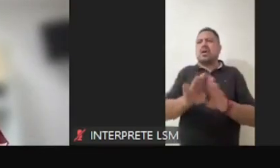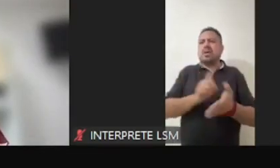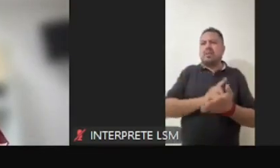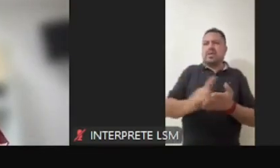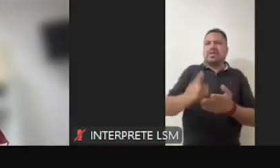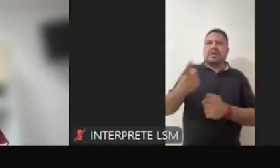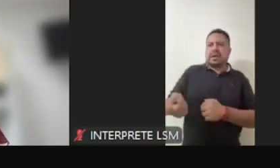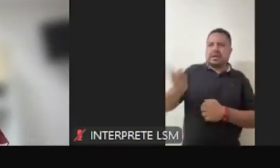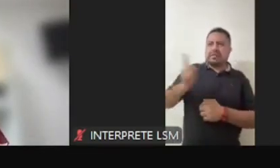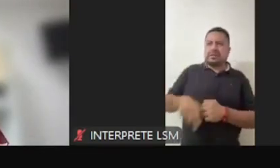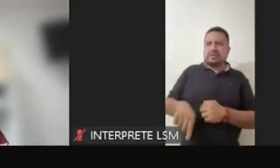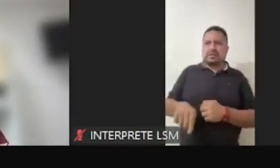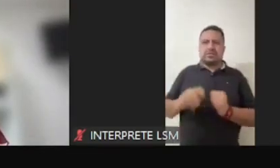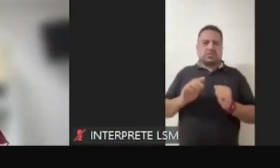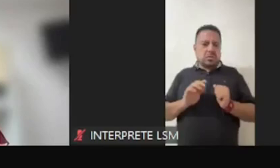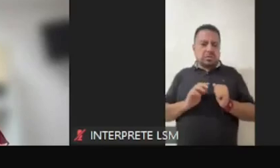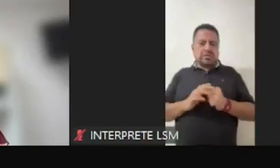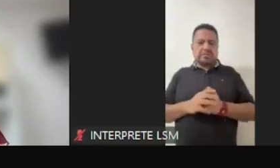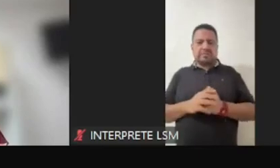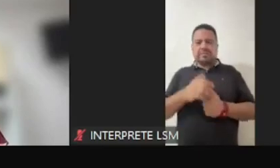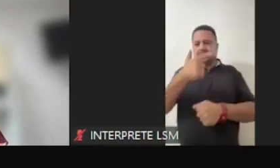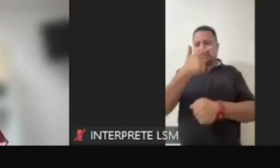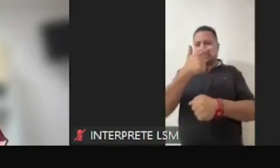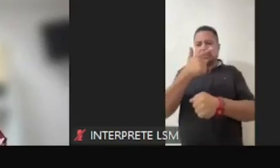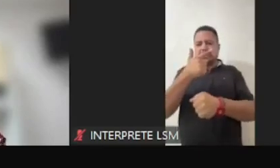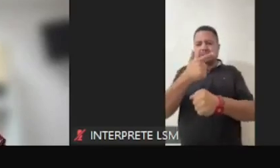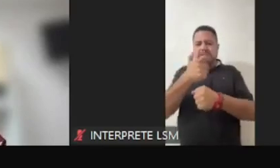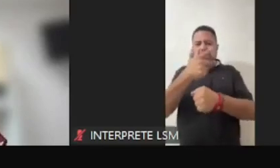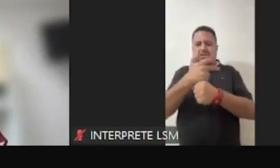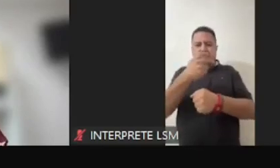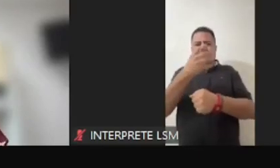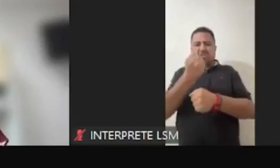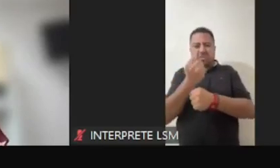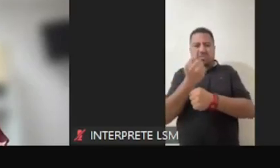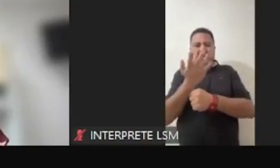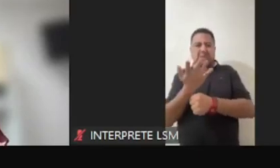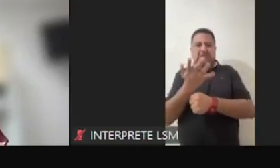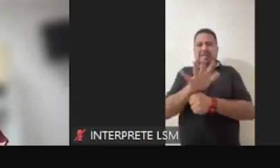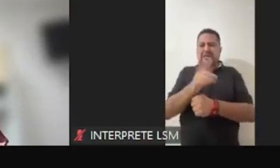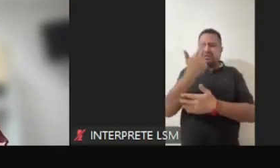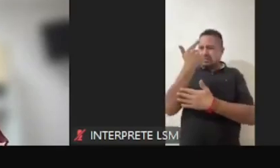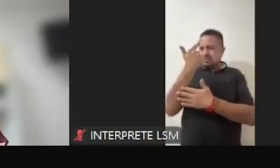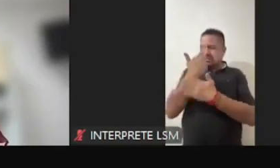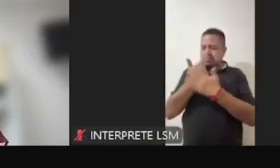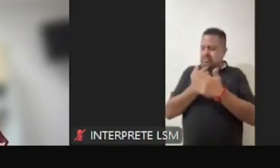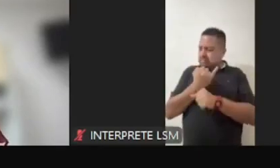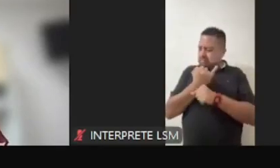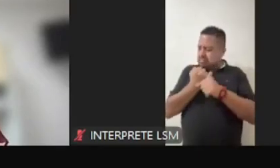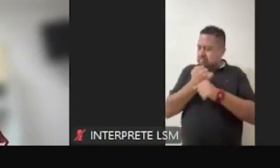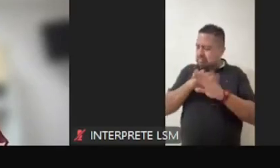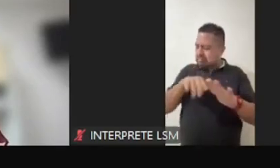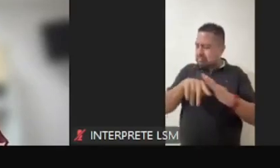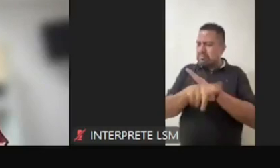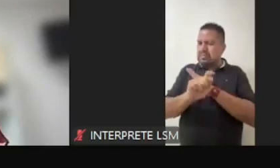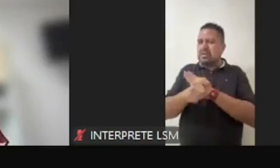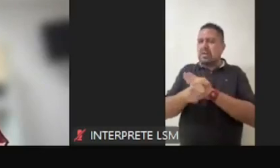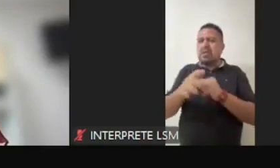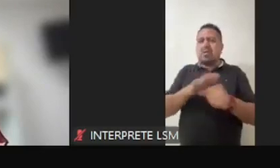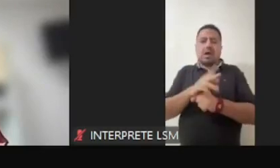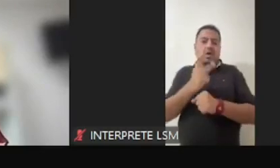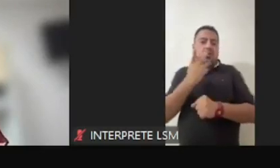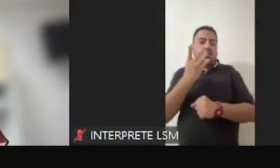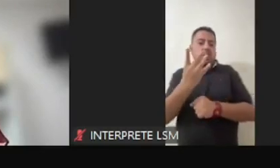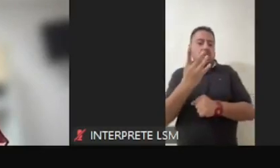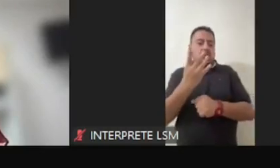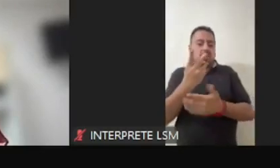derecho corresponda El séptimo octavo noveno y décimo asuntos listados para analizar y resolver se trata de cuatro proyectos